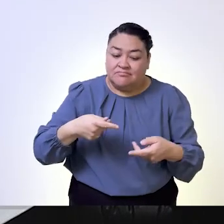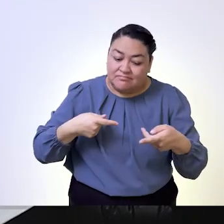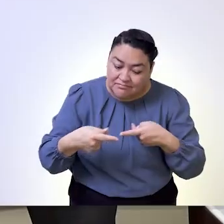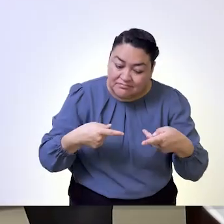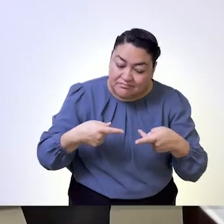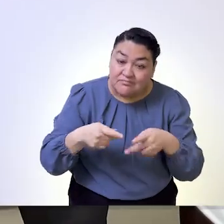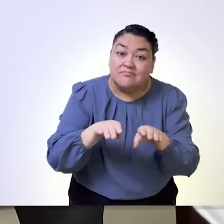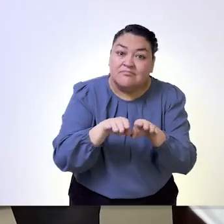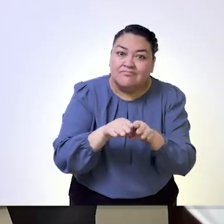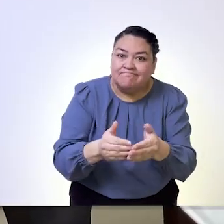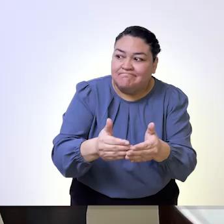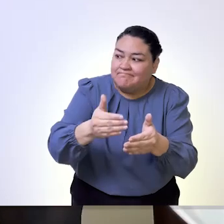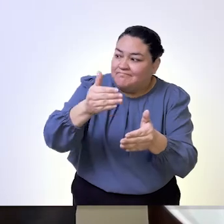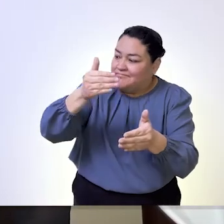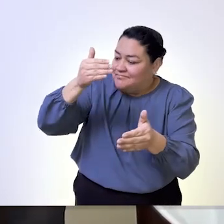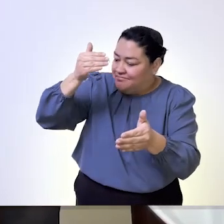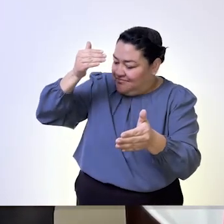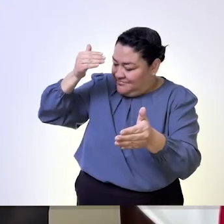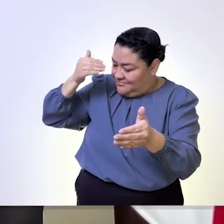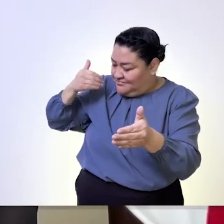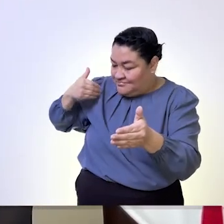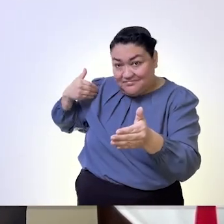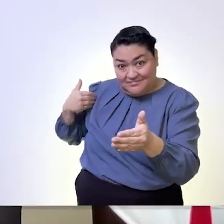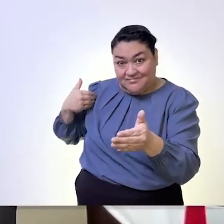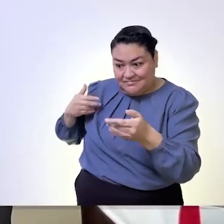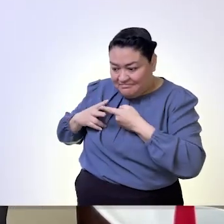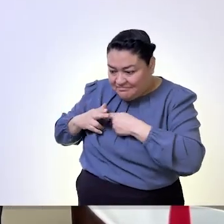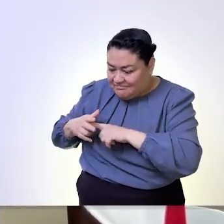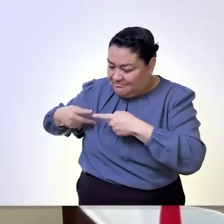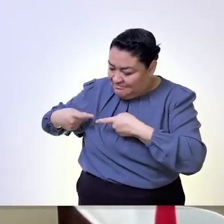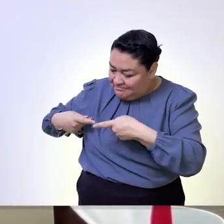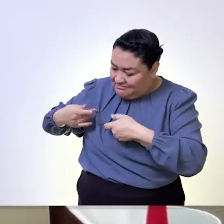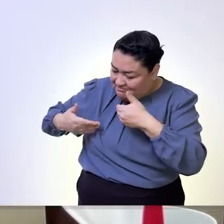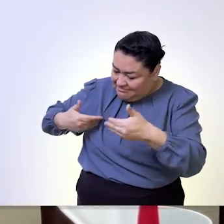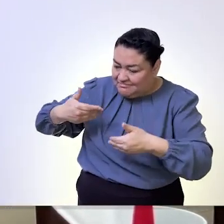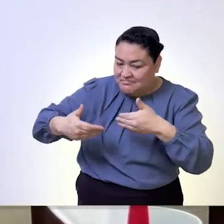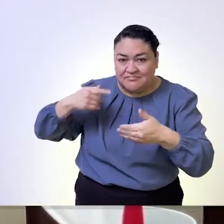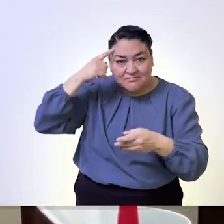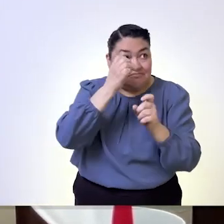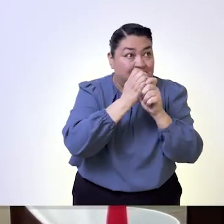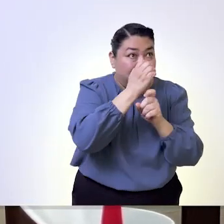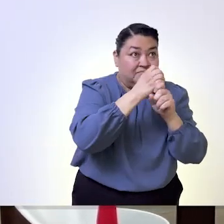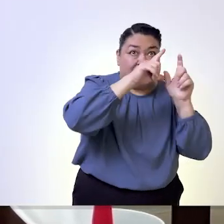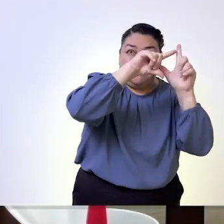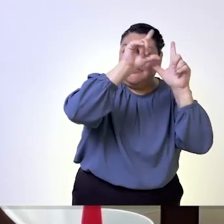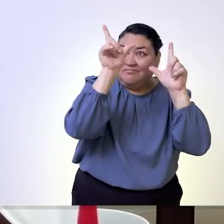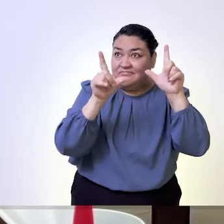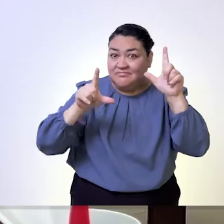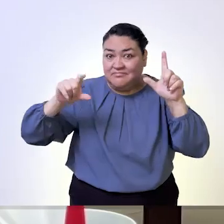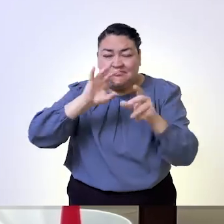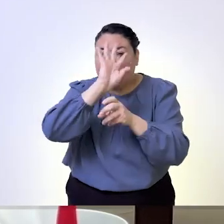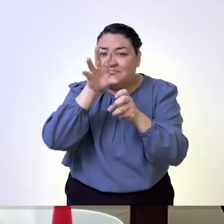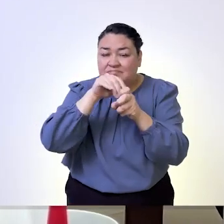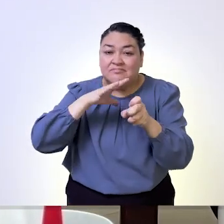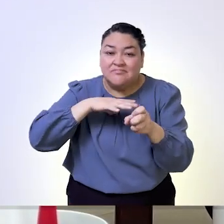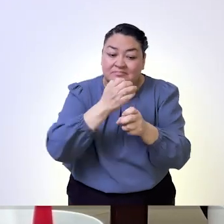esto ha sido pues producto de una historia larga. En realidad, poder contar con las 32